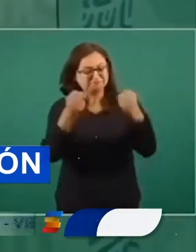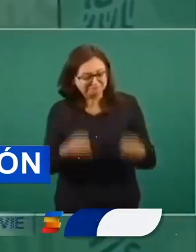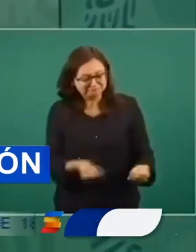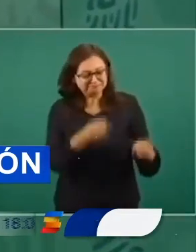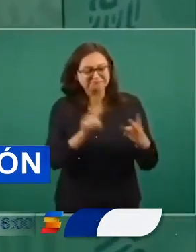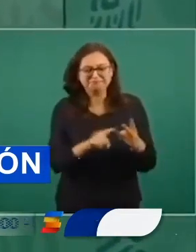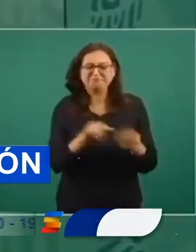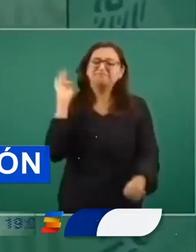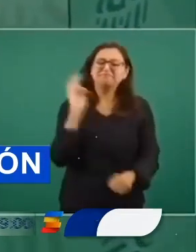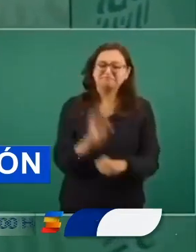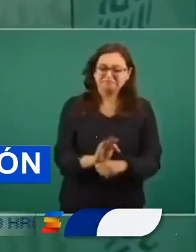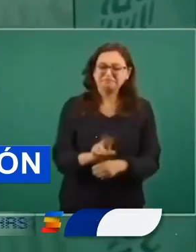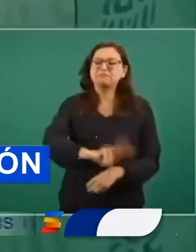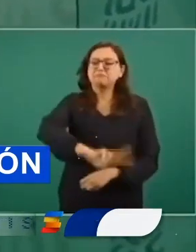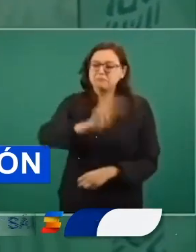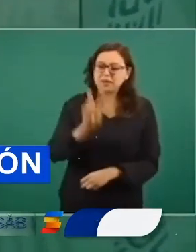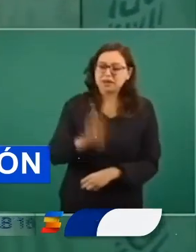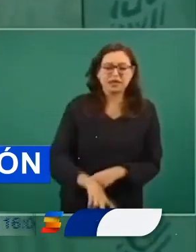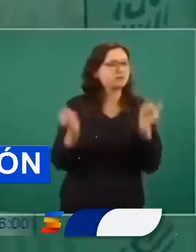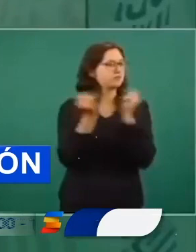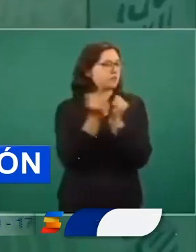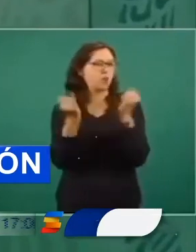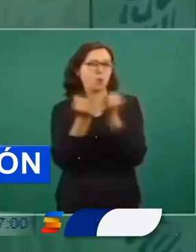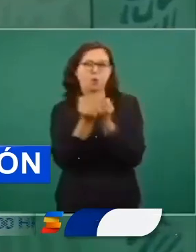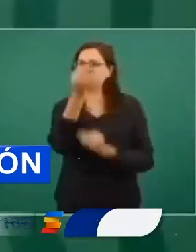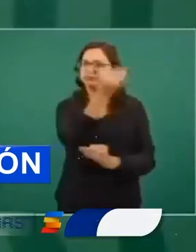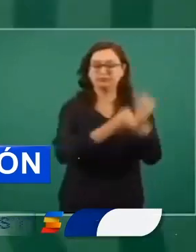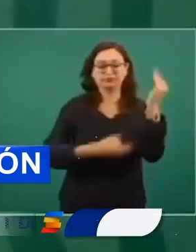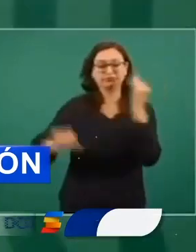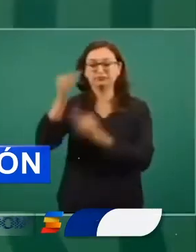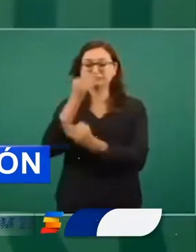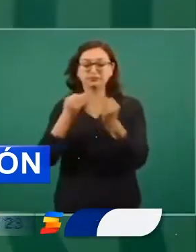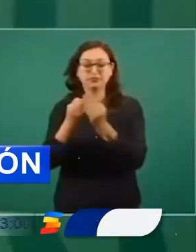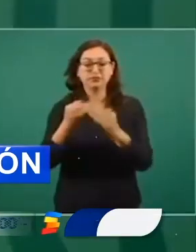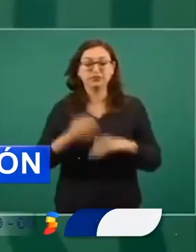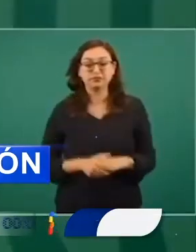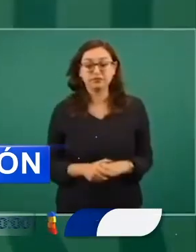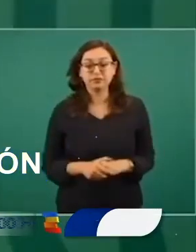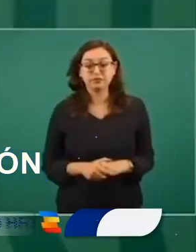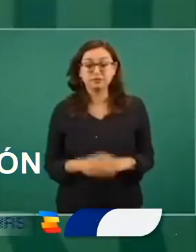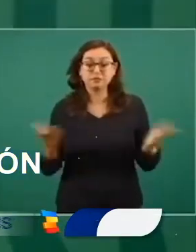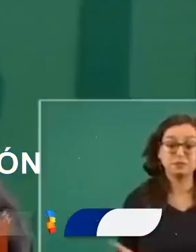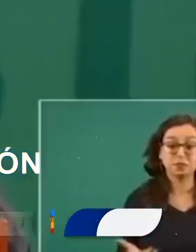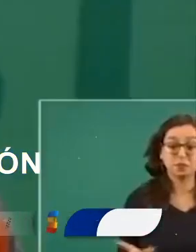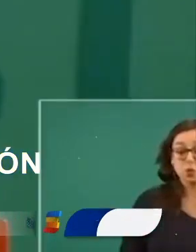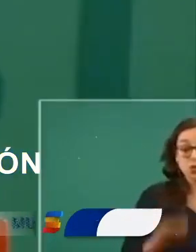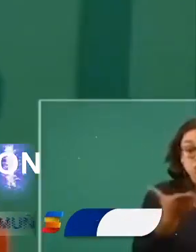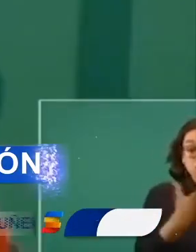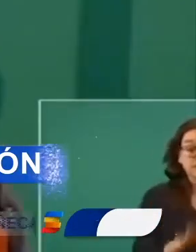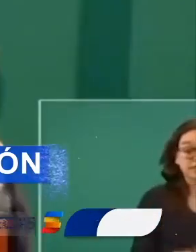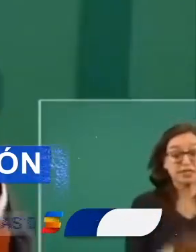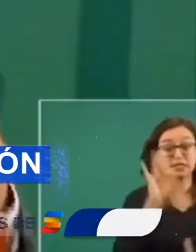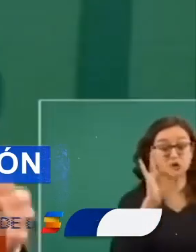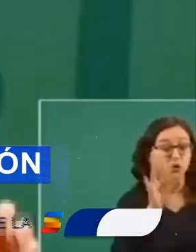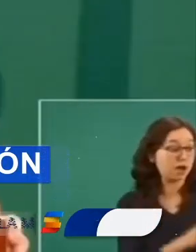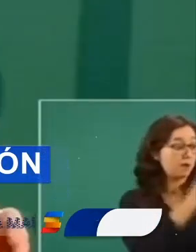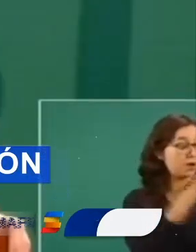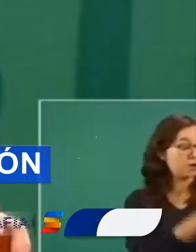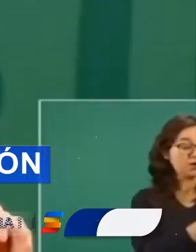eficaz que se le pondrá a toda la población mexicana. La selección específica de cuál le toque a usted dependerá más